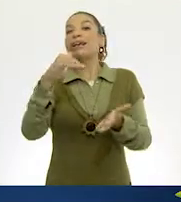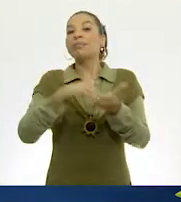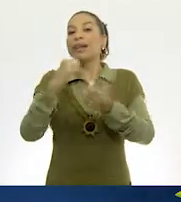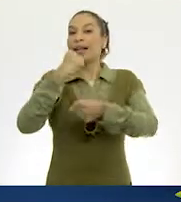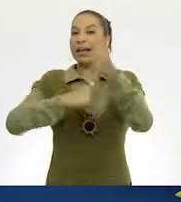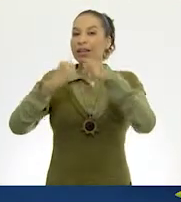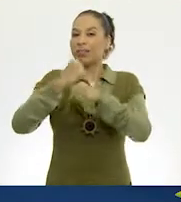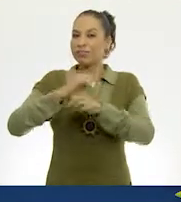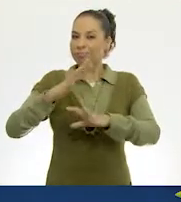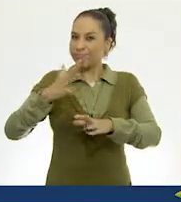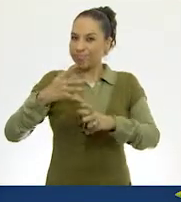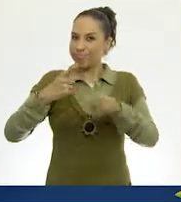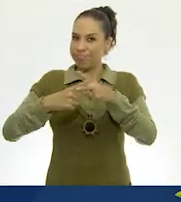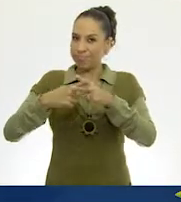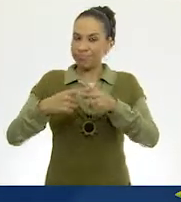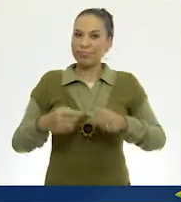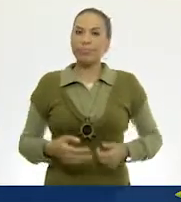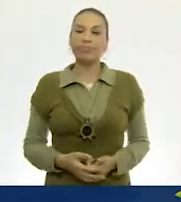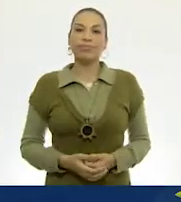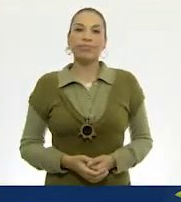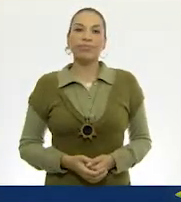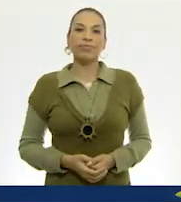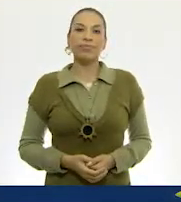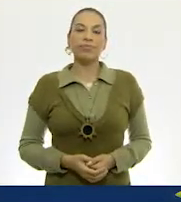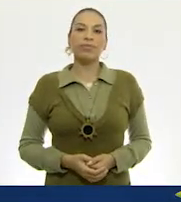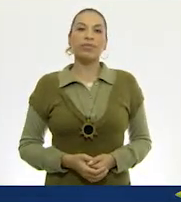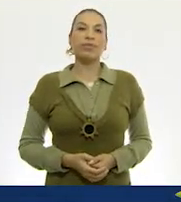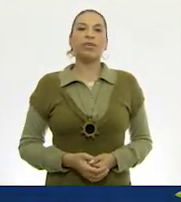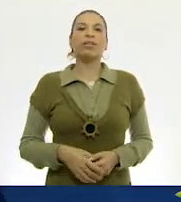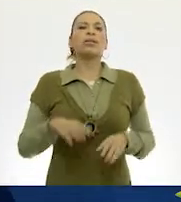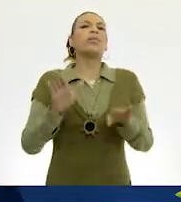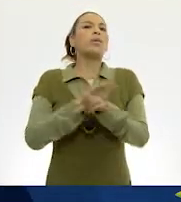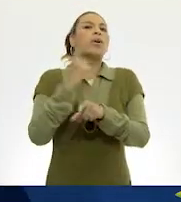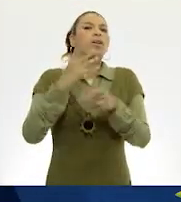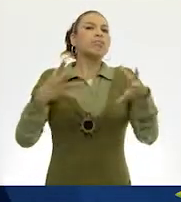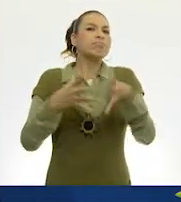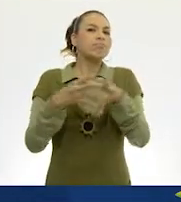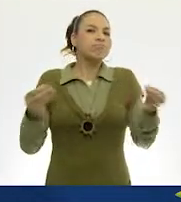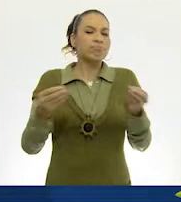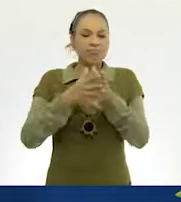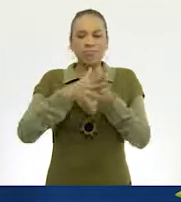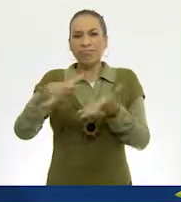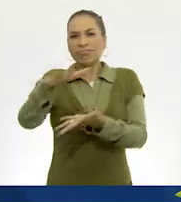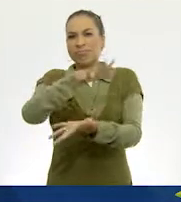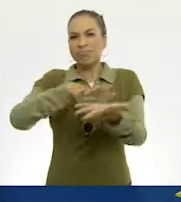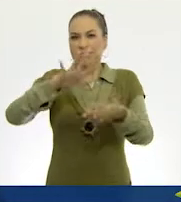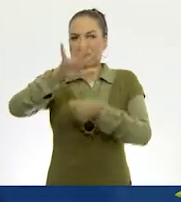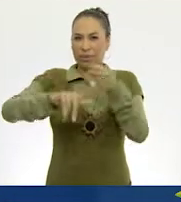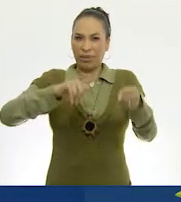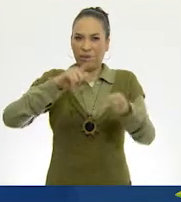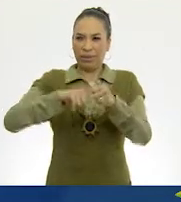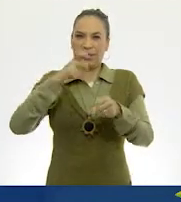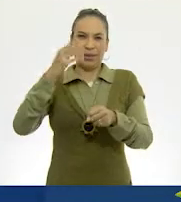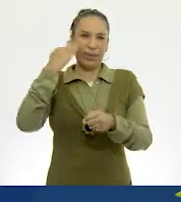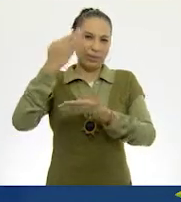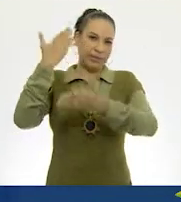años aproximadamente. Las causas de la extinción masiva de la megafauna del Pleistoceno son